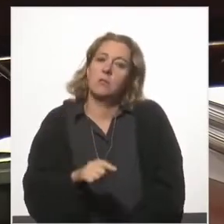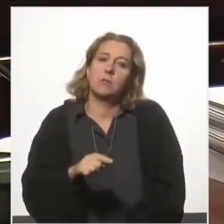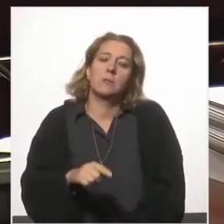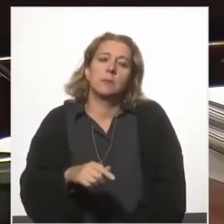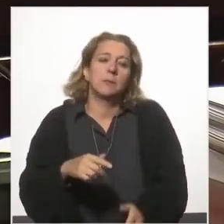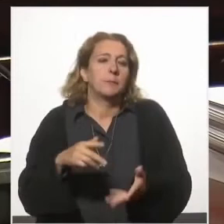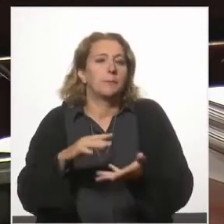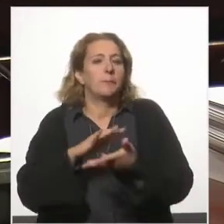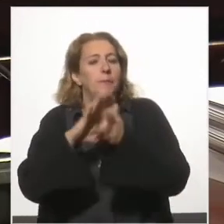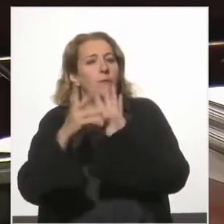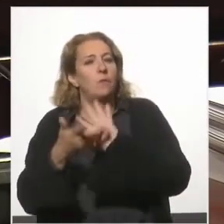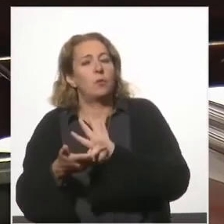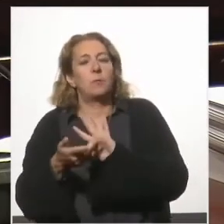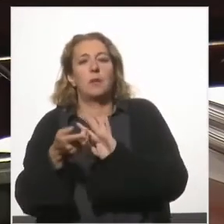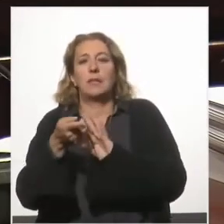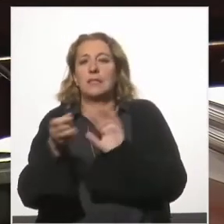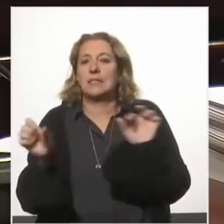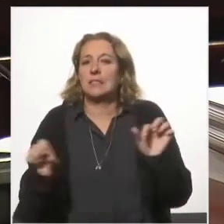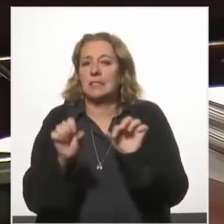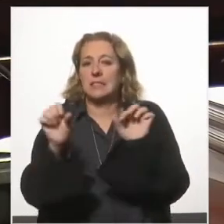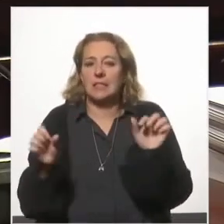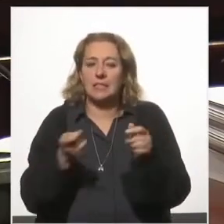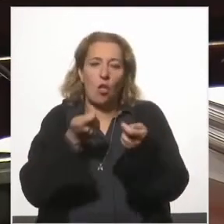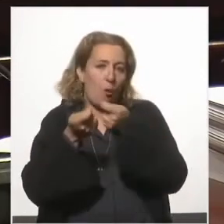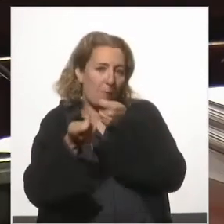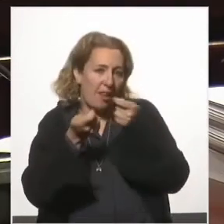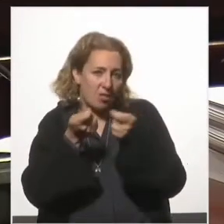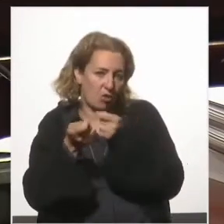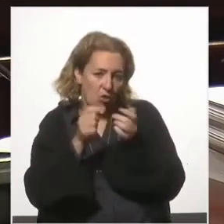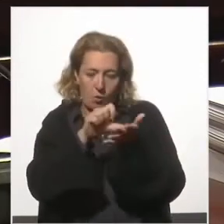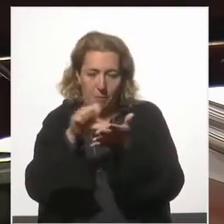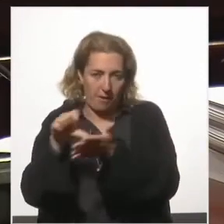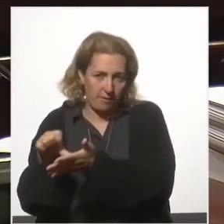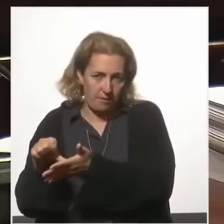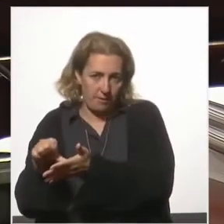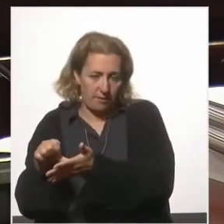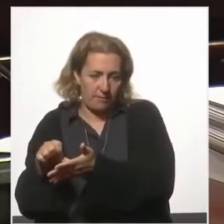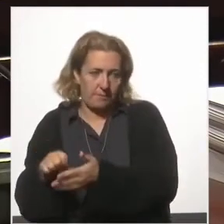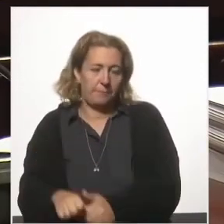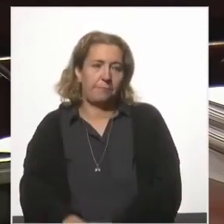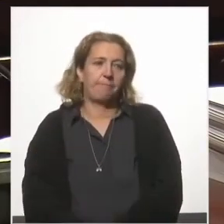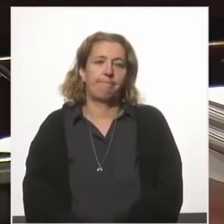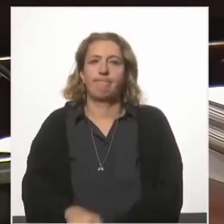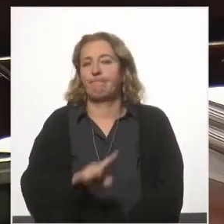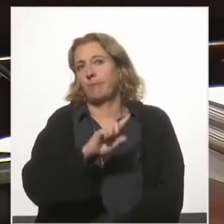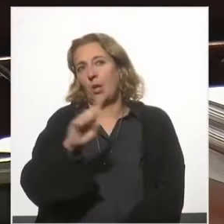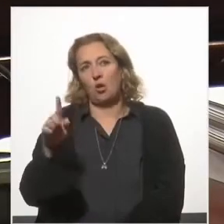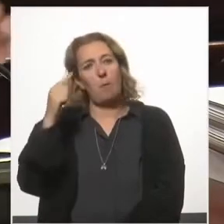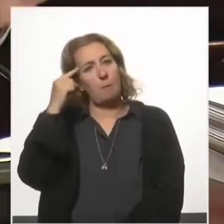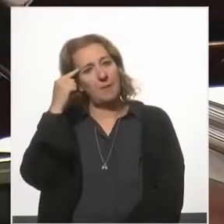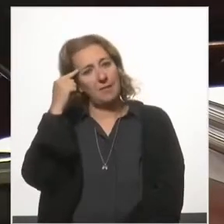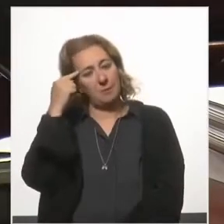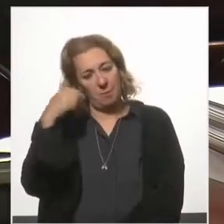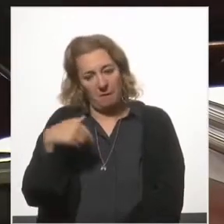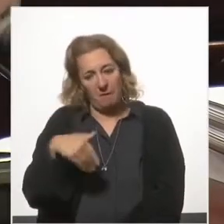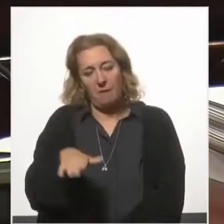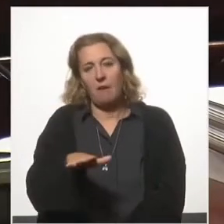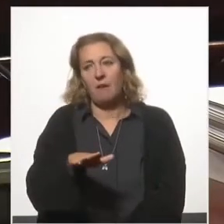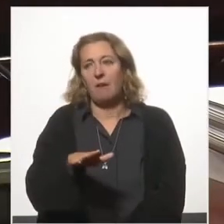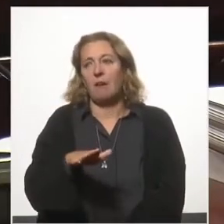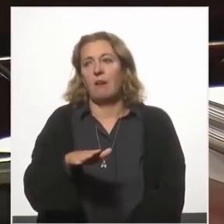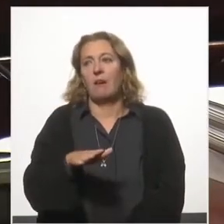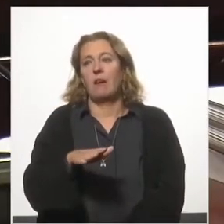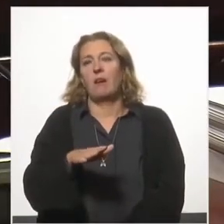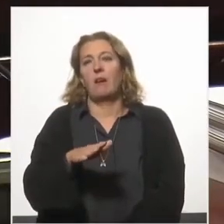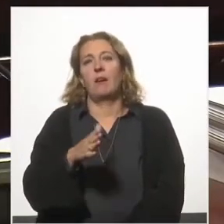es el mecanismo a través del cual se ejerce la dominación de estos países. No pensemos que van a desembarcar